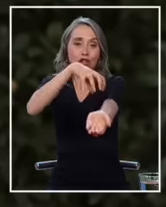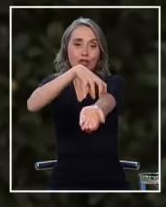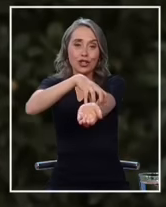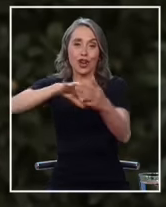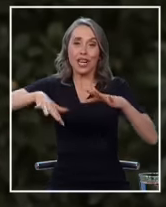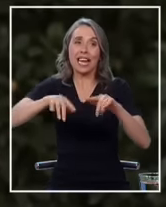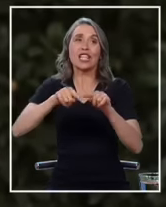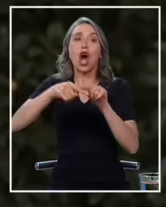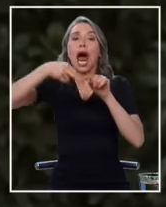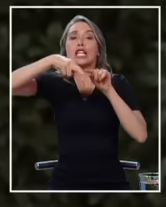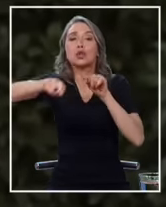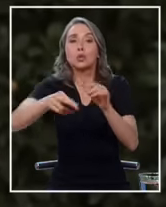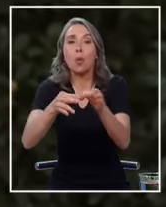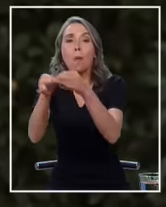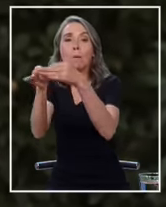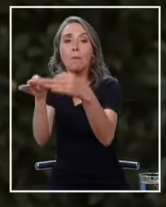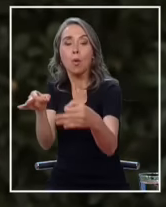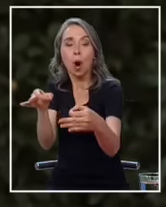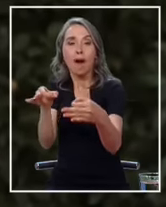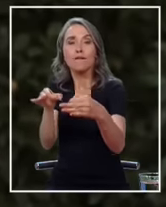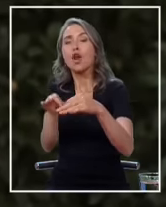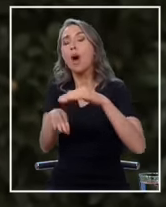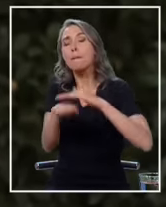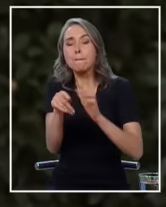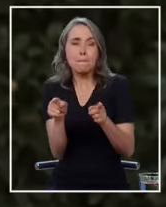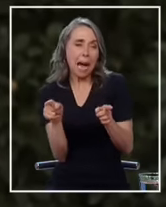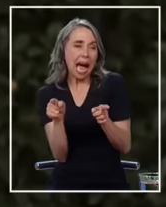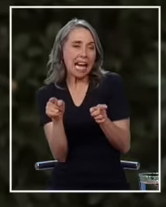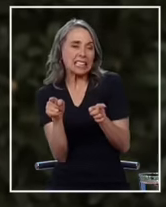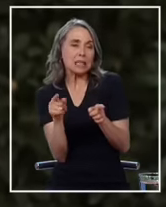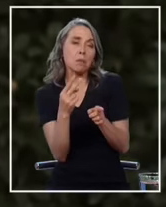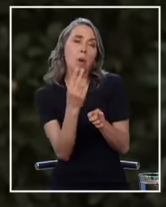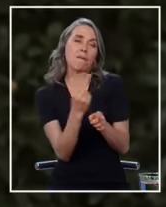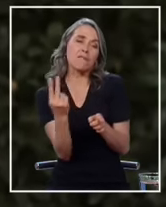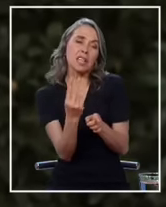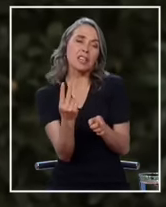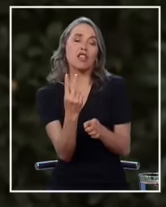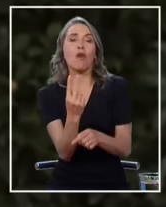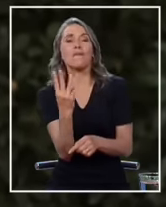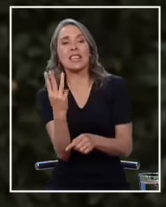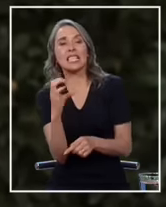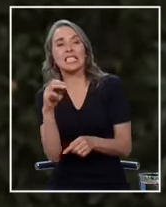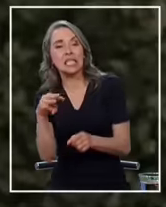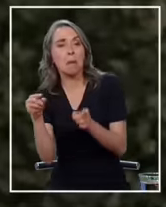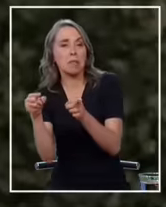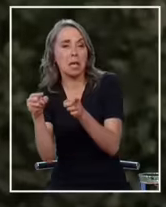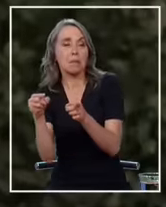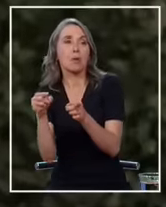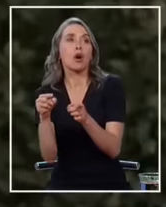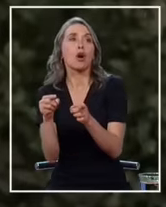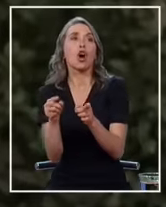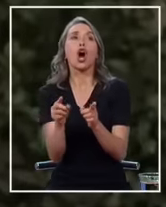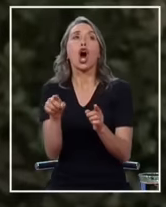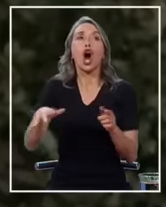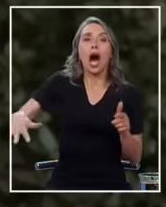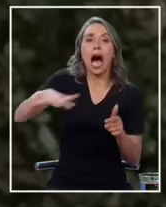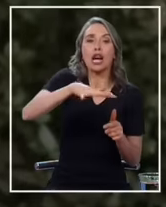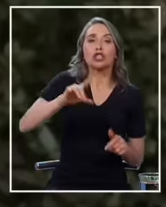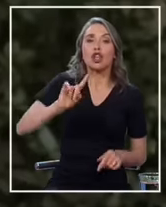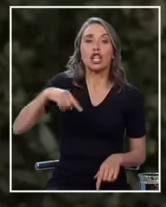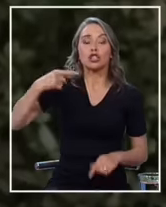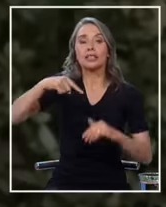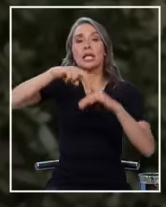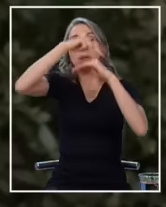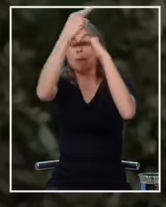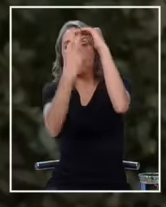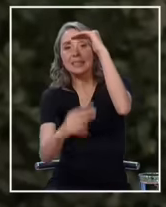de Los Ríos, máximo de 22, 23, por ahí. No es como una zona habitual de